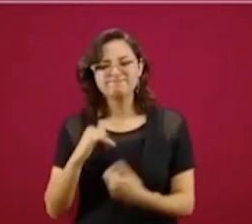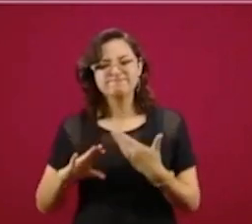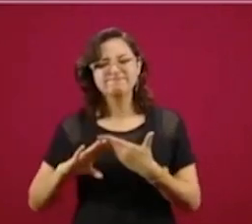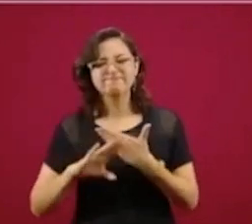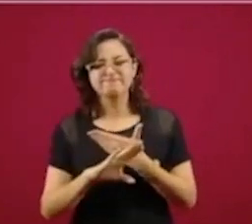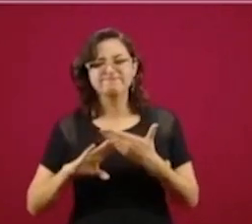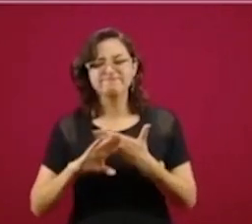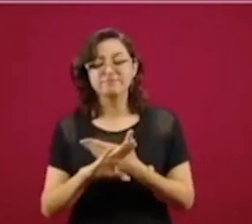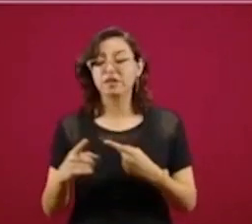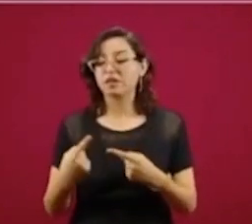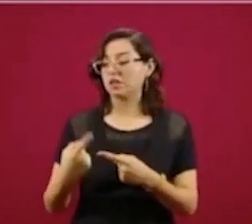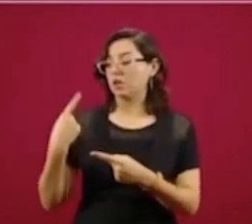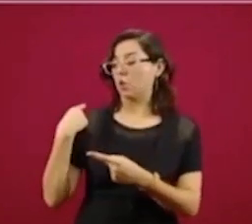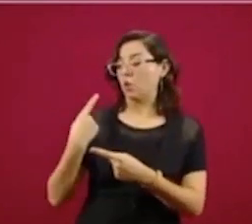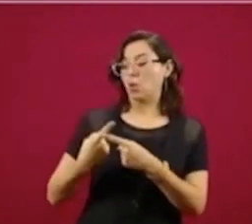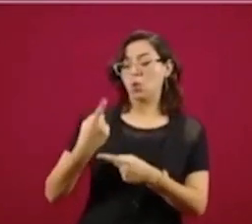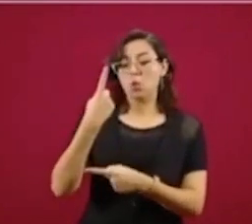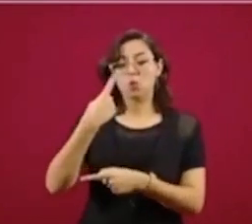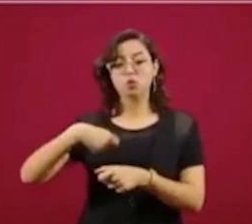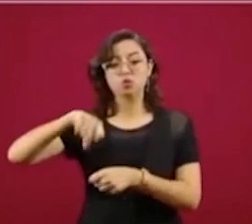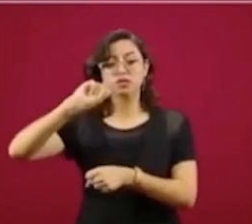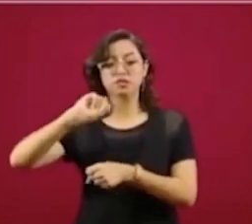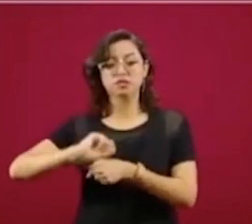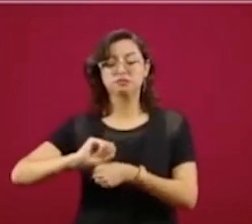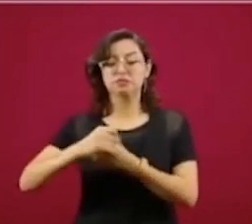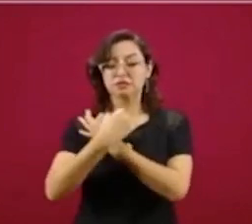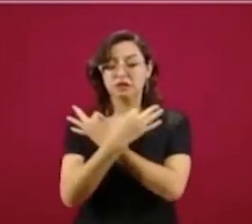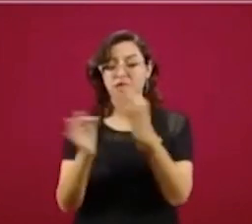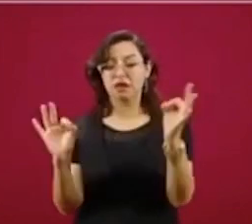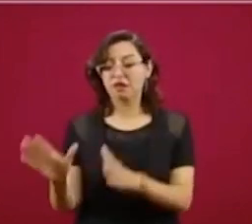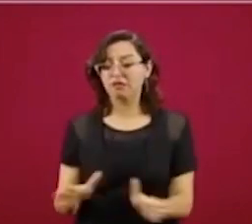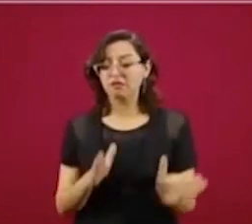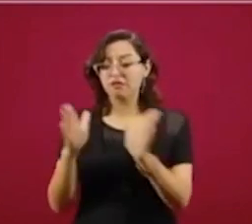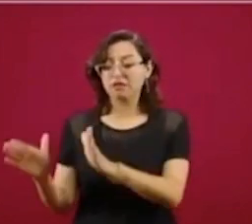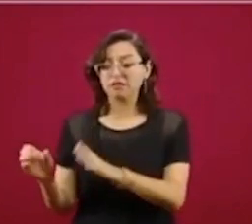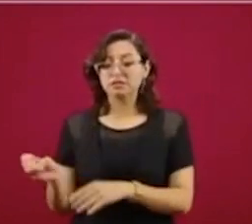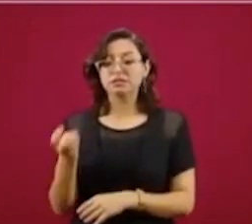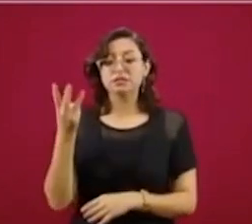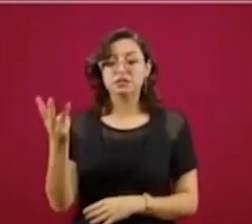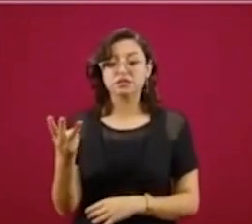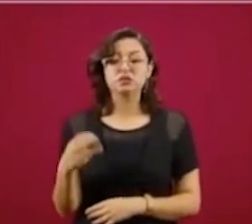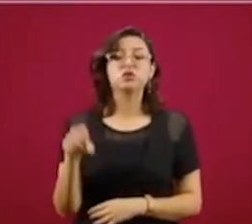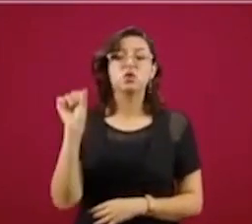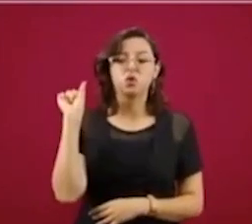esta fase de haberse declarado, hoy les informamos, tenemos que señalarles,